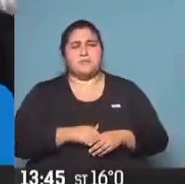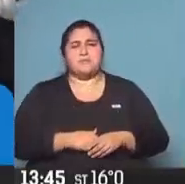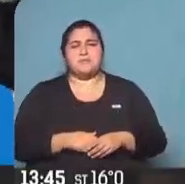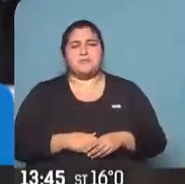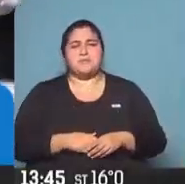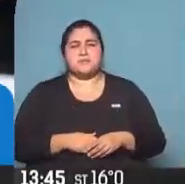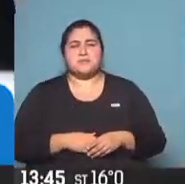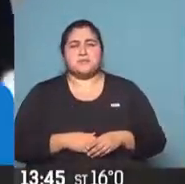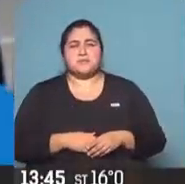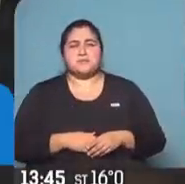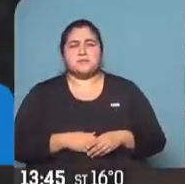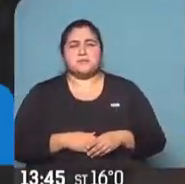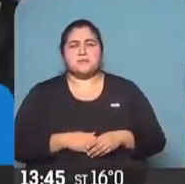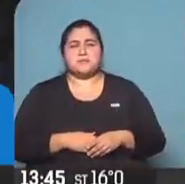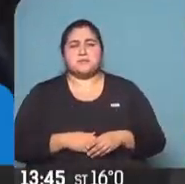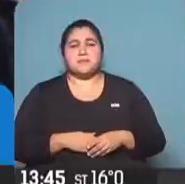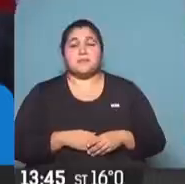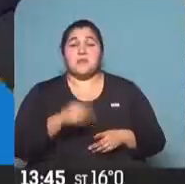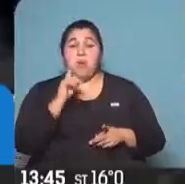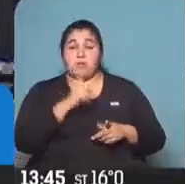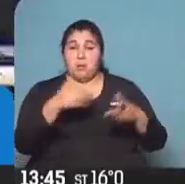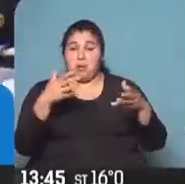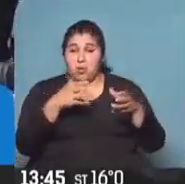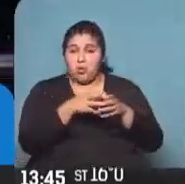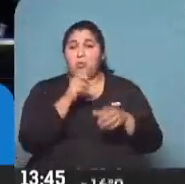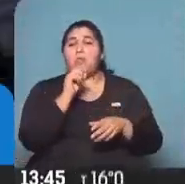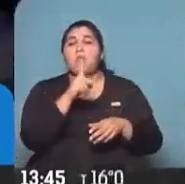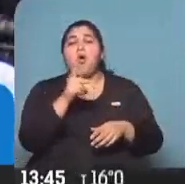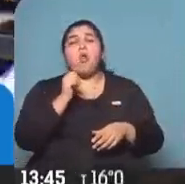siendo presente en esta celebración